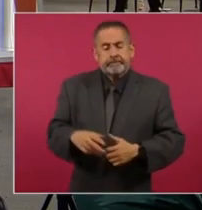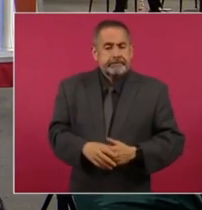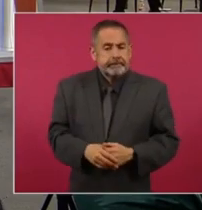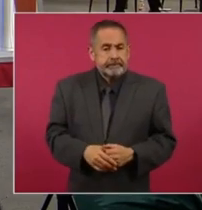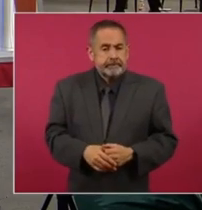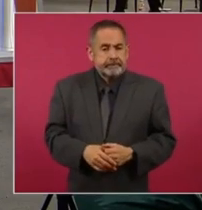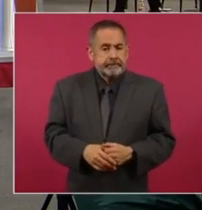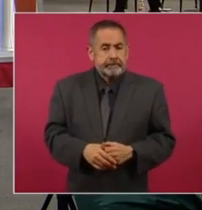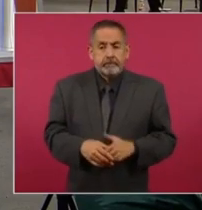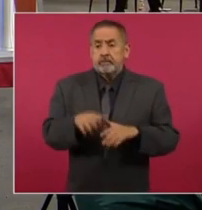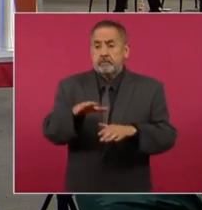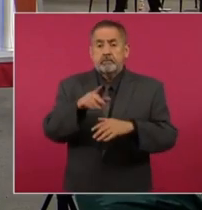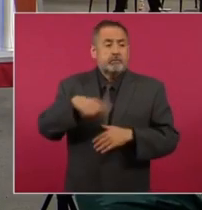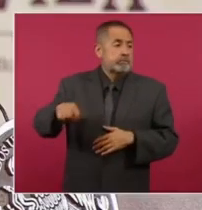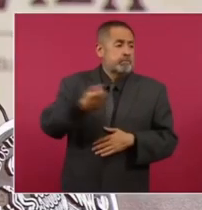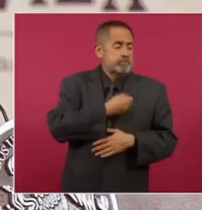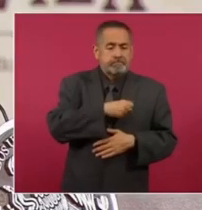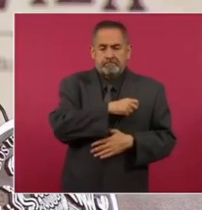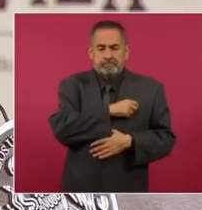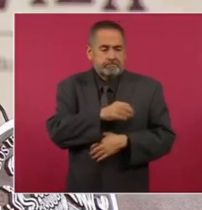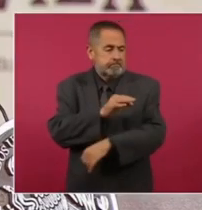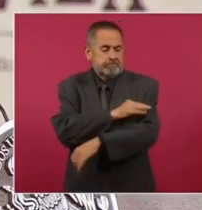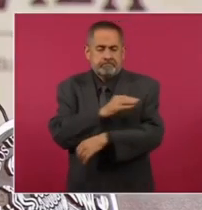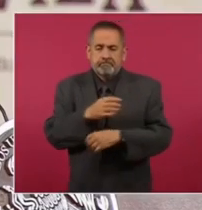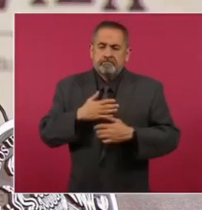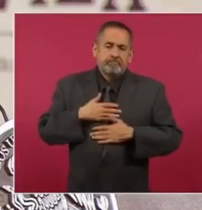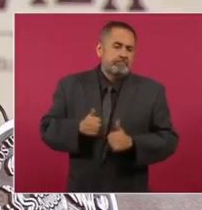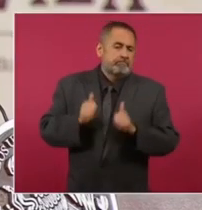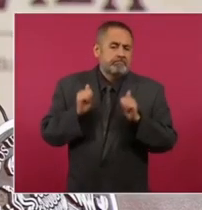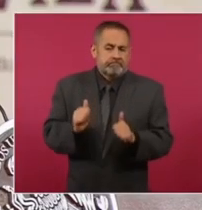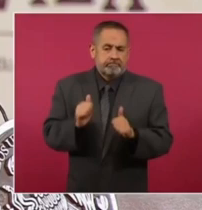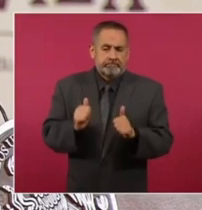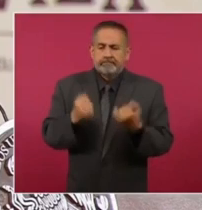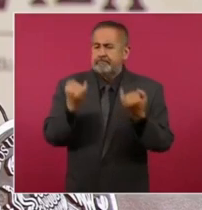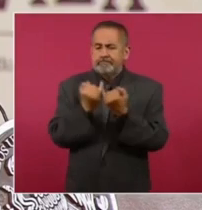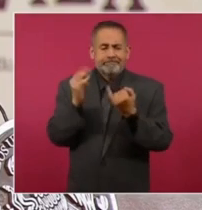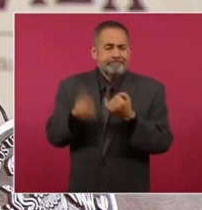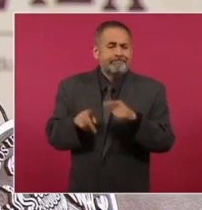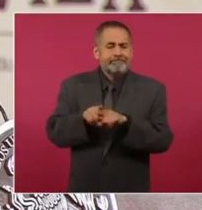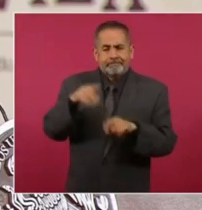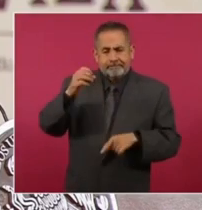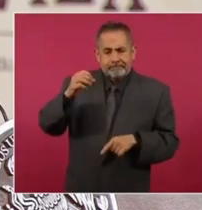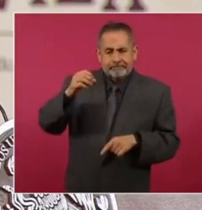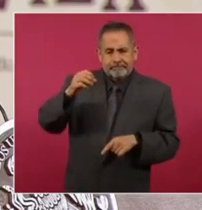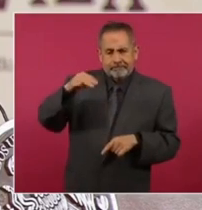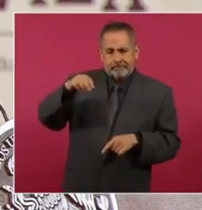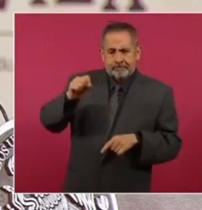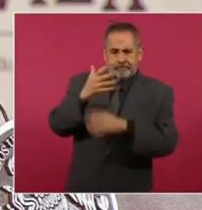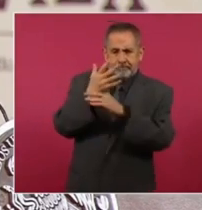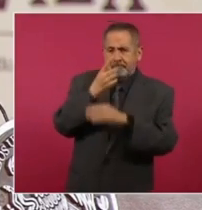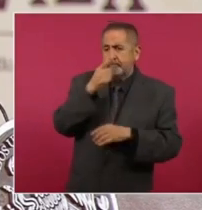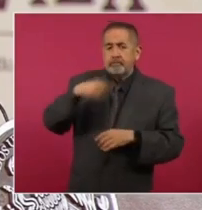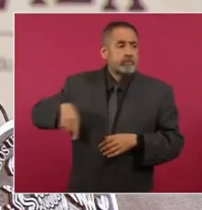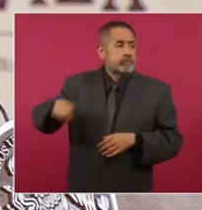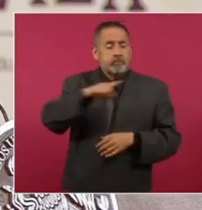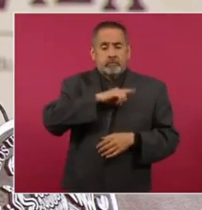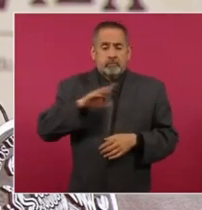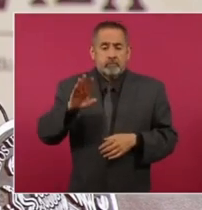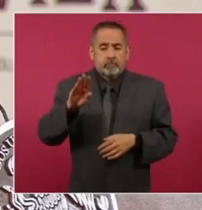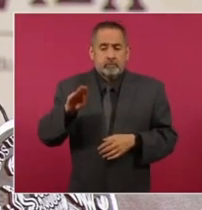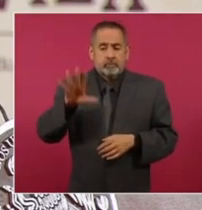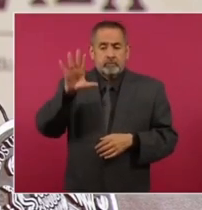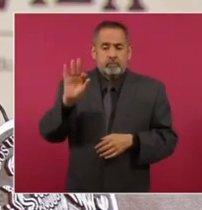Respecto a la inmunidad, también en México se cumplen las condiciones que ha señalado la OMS. Prácticamente 95%